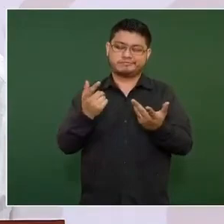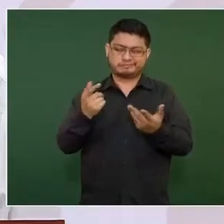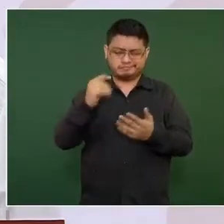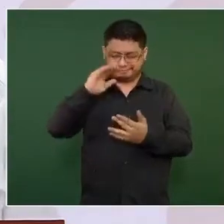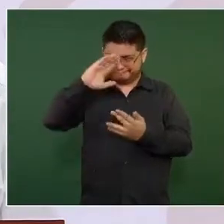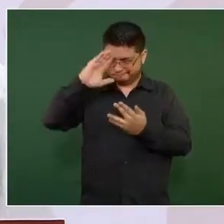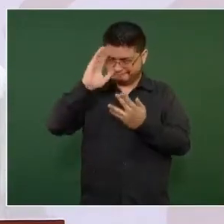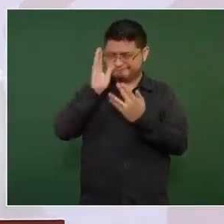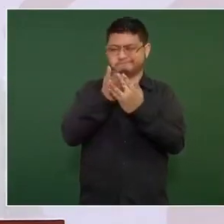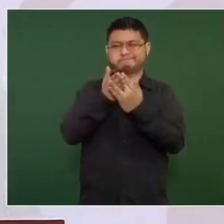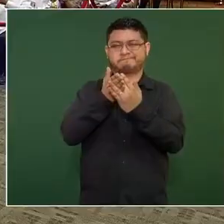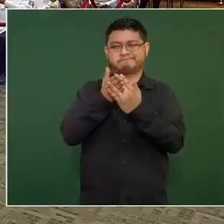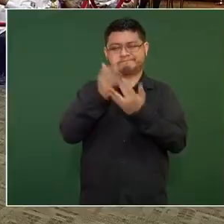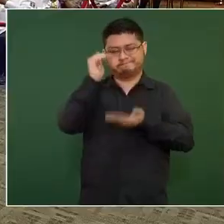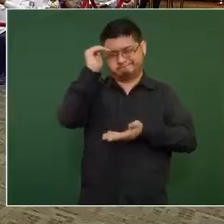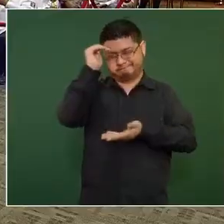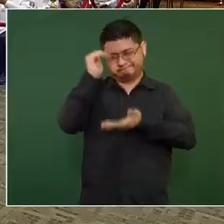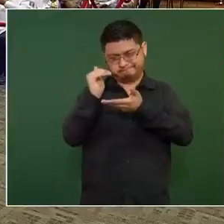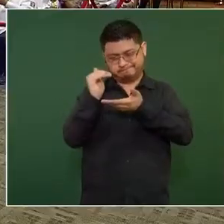la mitad.